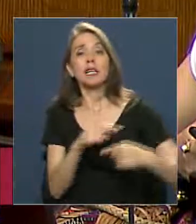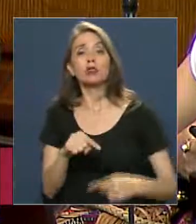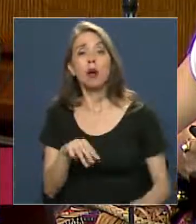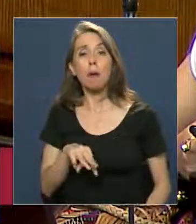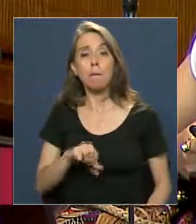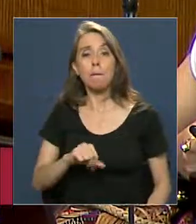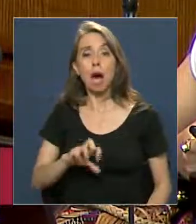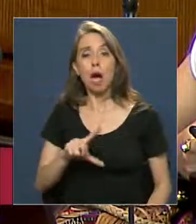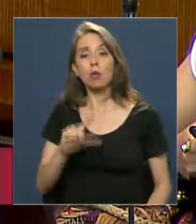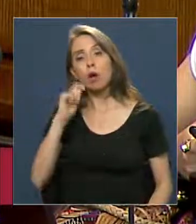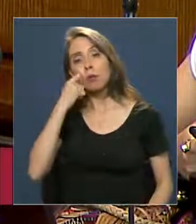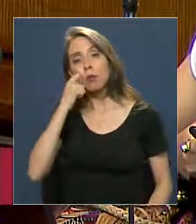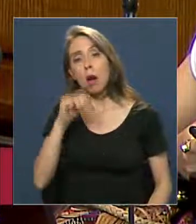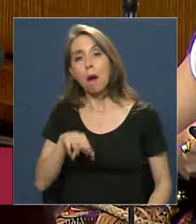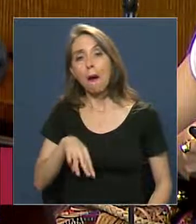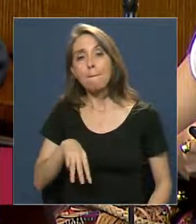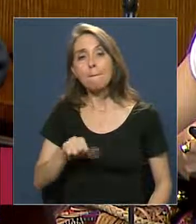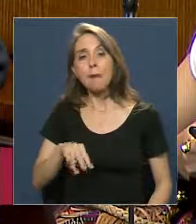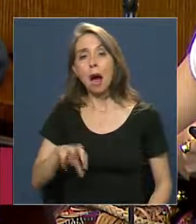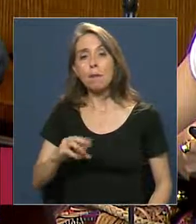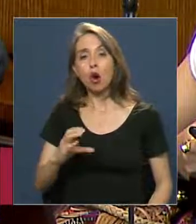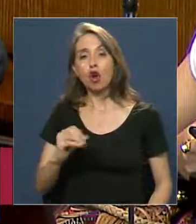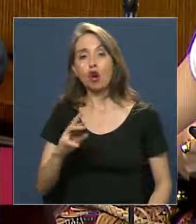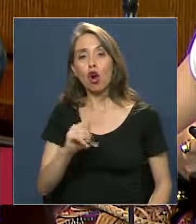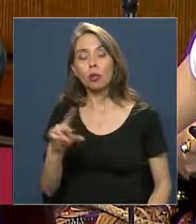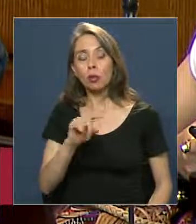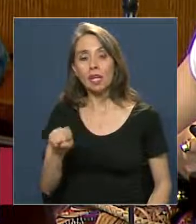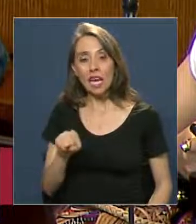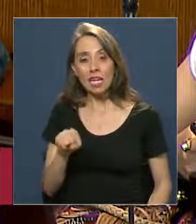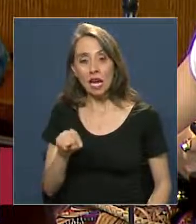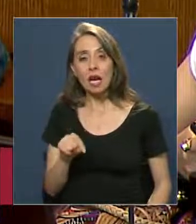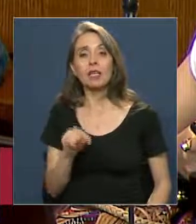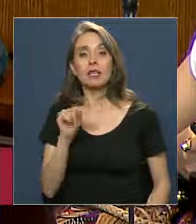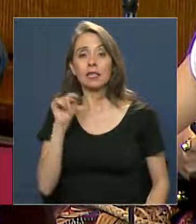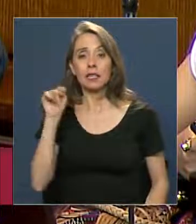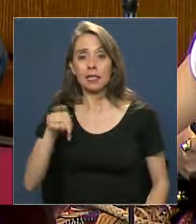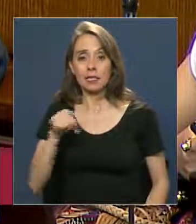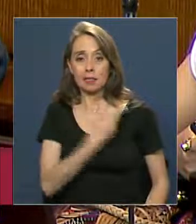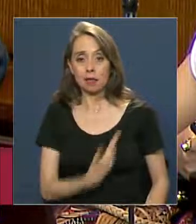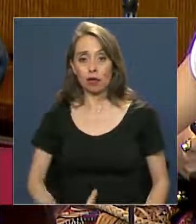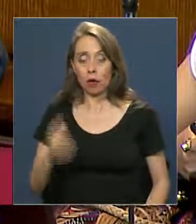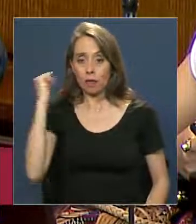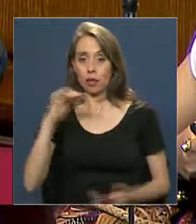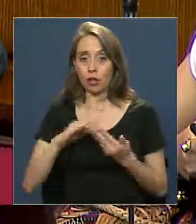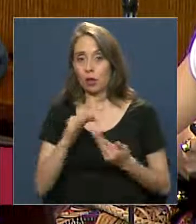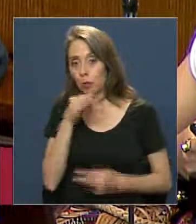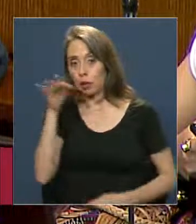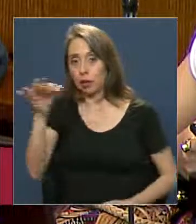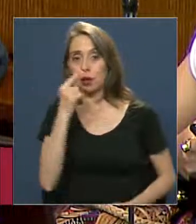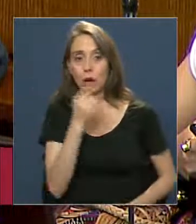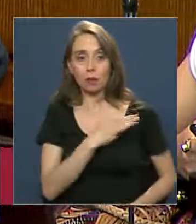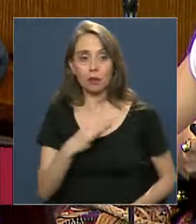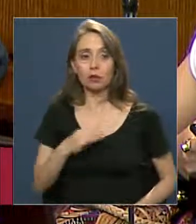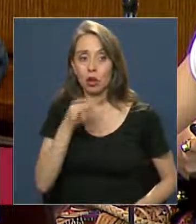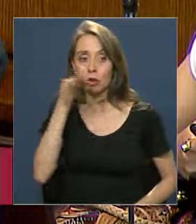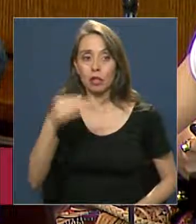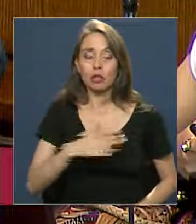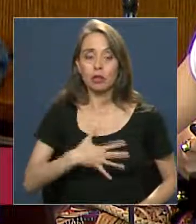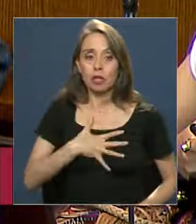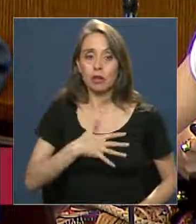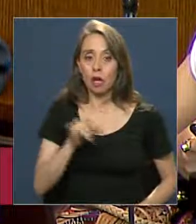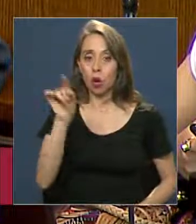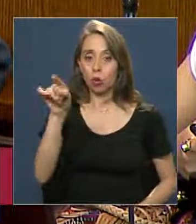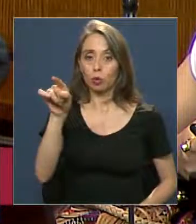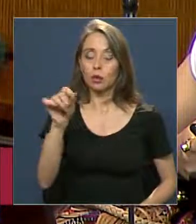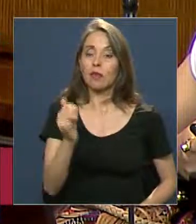Contreras. Este gobierno, señor ministro, disculpe que se lo diga Así como alguna vez le planteé que yo sentía que usted